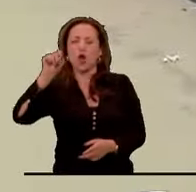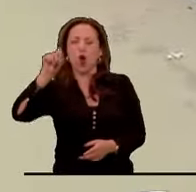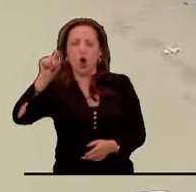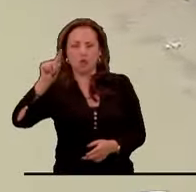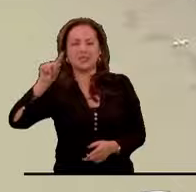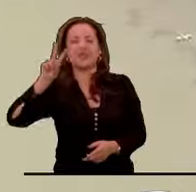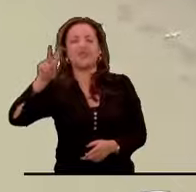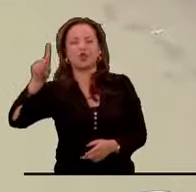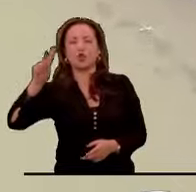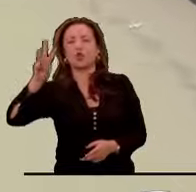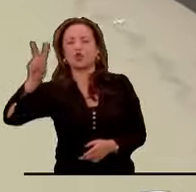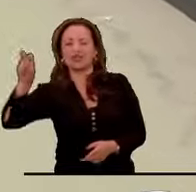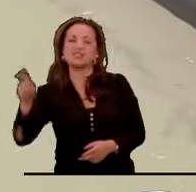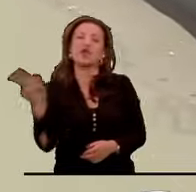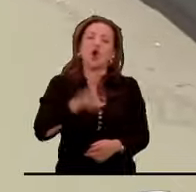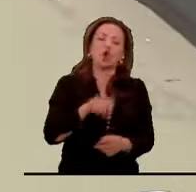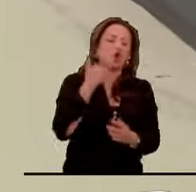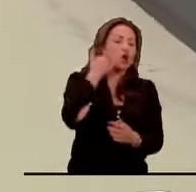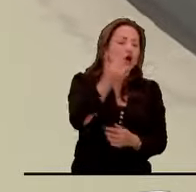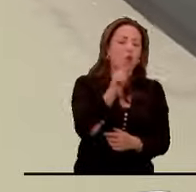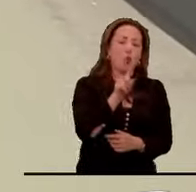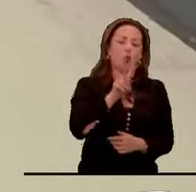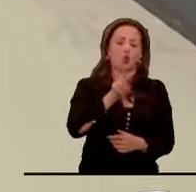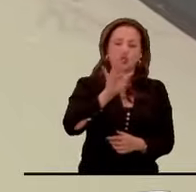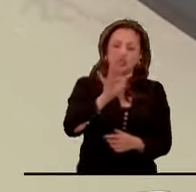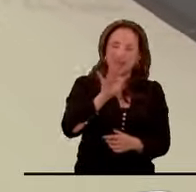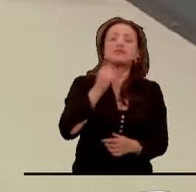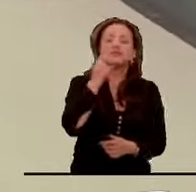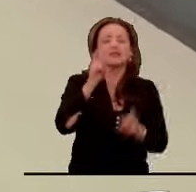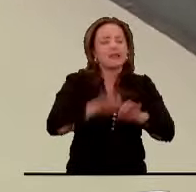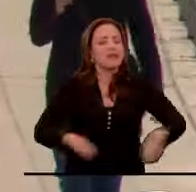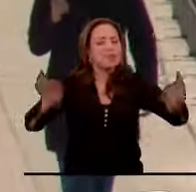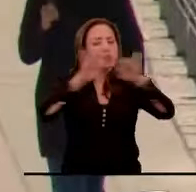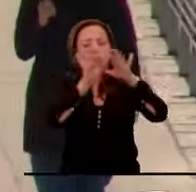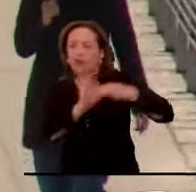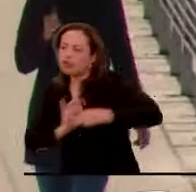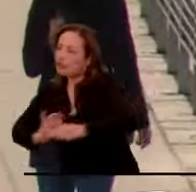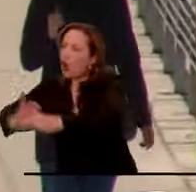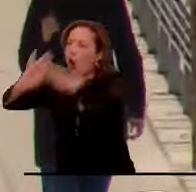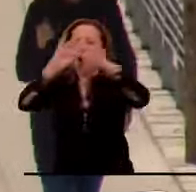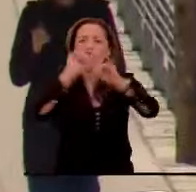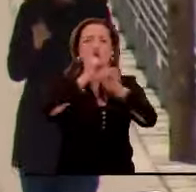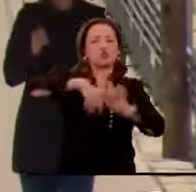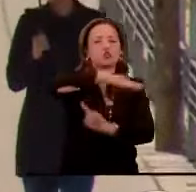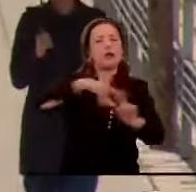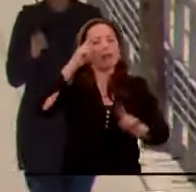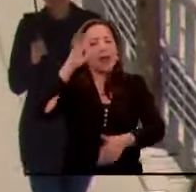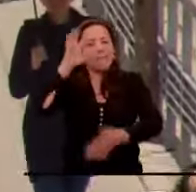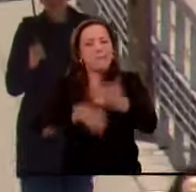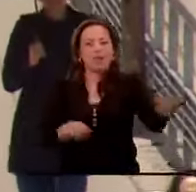018000-112137 y el 123, es necesario articular a la sociedad en general para evitar cualquier tipo de violencia contra la mujer.